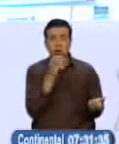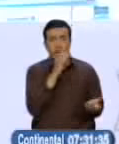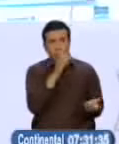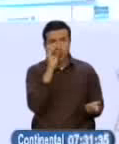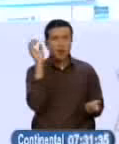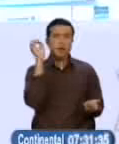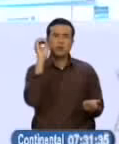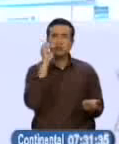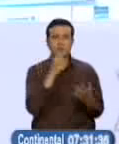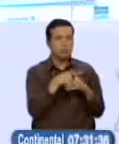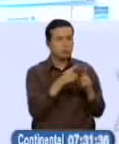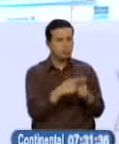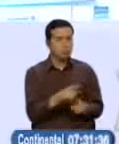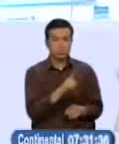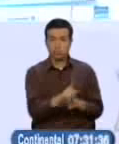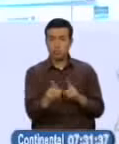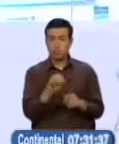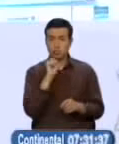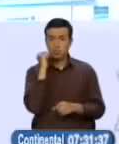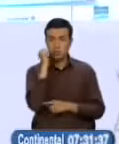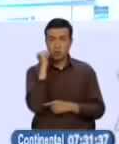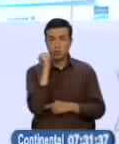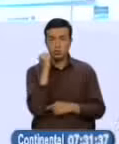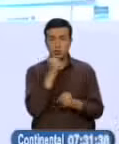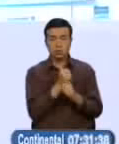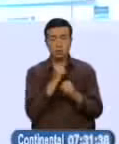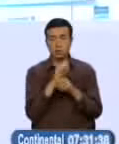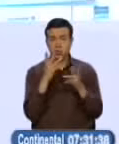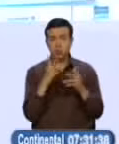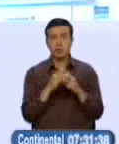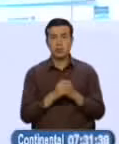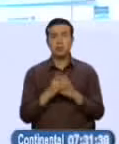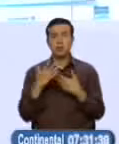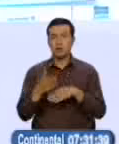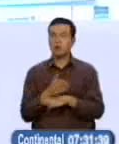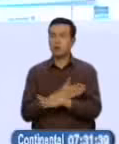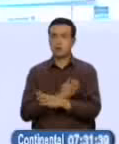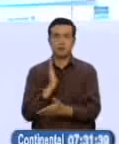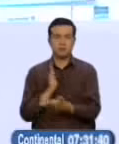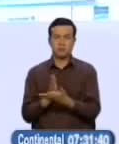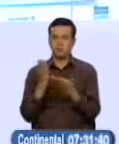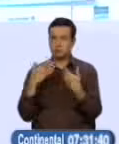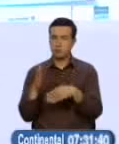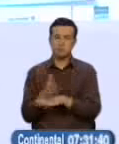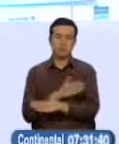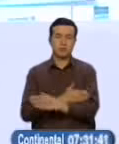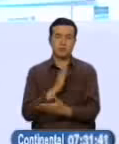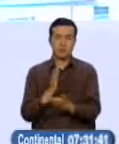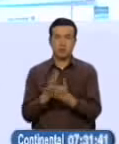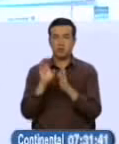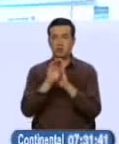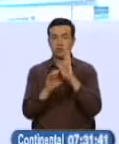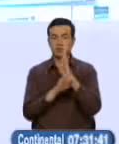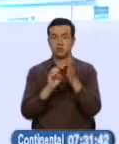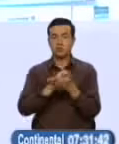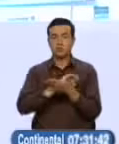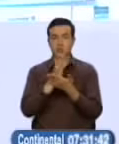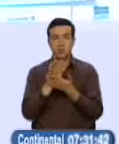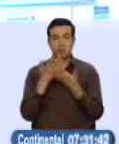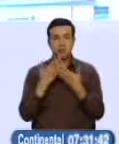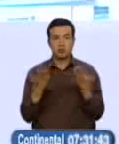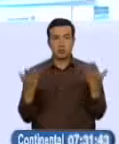como tal en sí mismo con derechos de los trabajadores. Esto es algo que ya se rompió en gran manera en la Constitución de